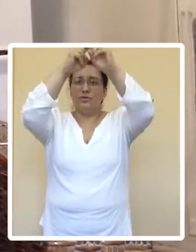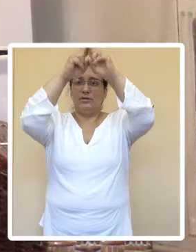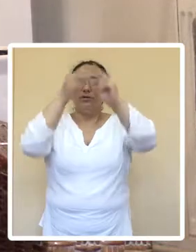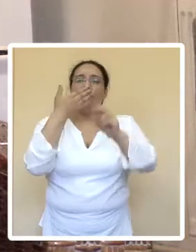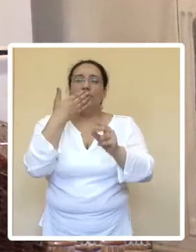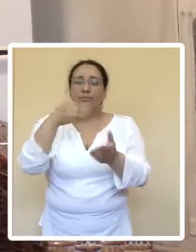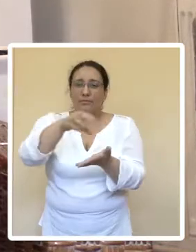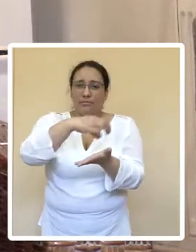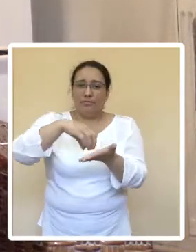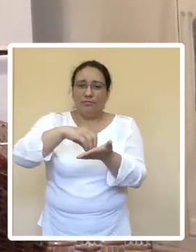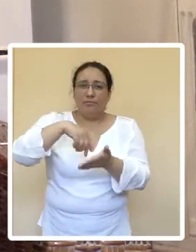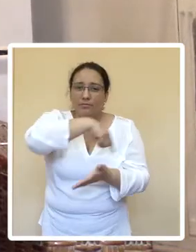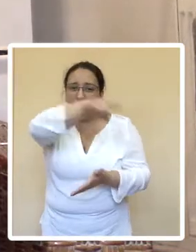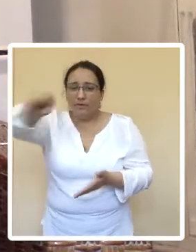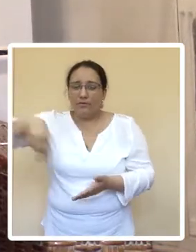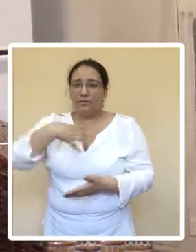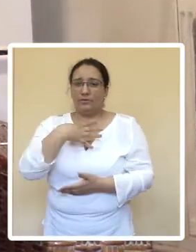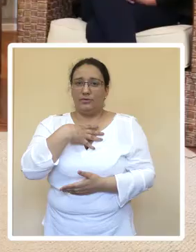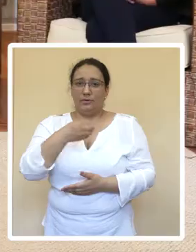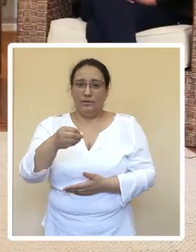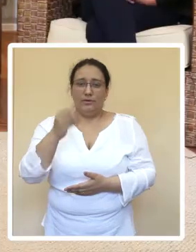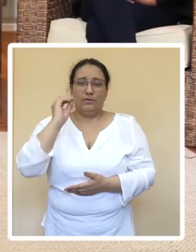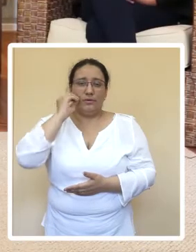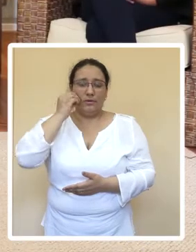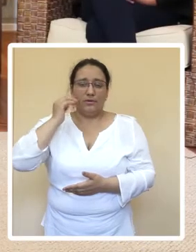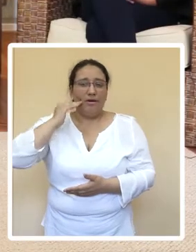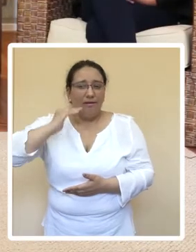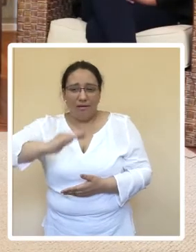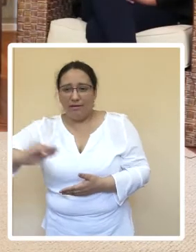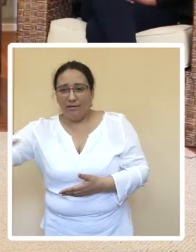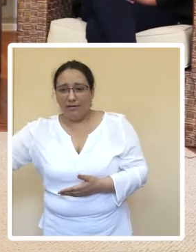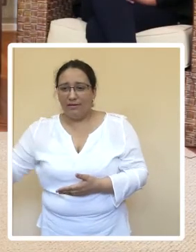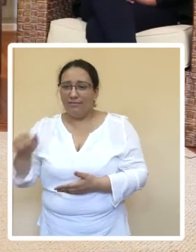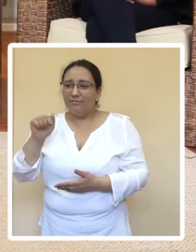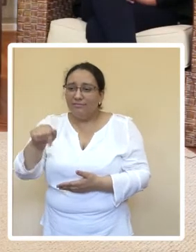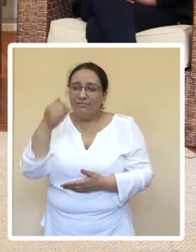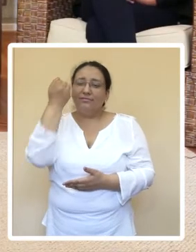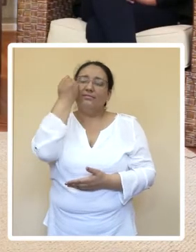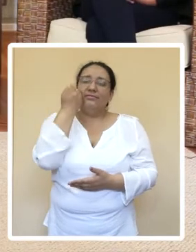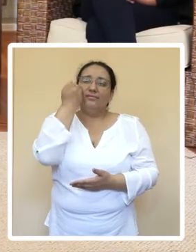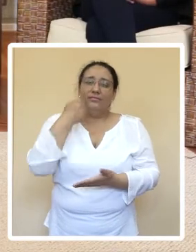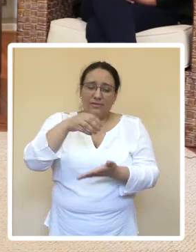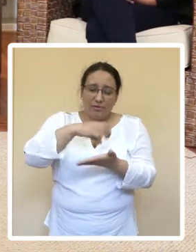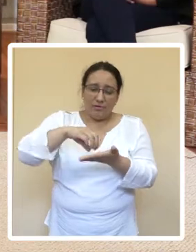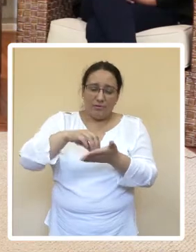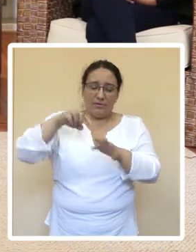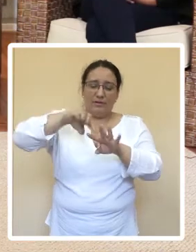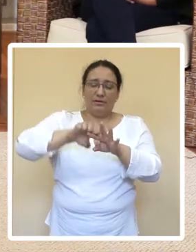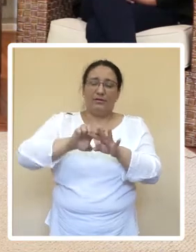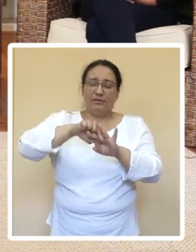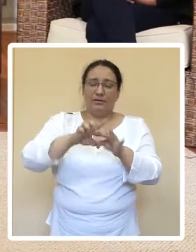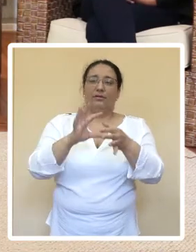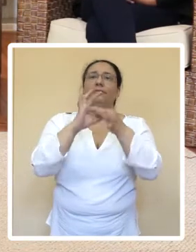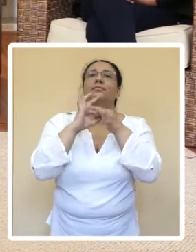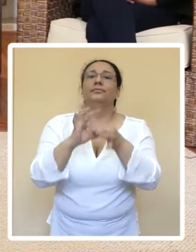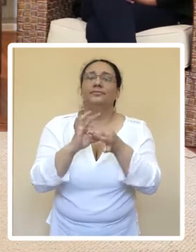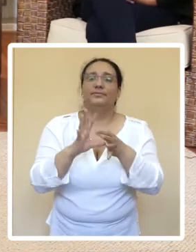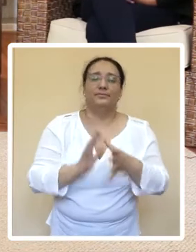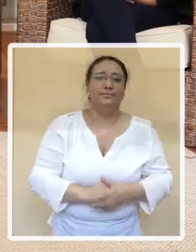comuna para nuestros hijos, para nuestros nietos, y así es una manera también de querer a nuestros chimbarongos. Muchas gracias.